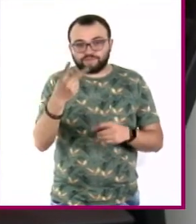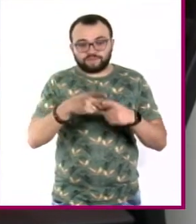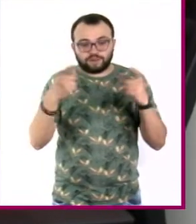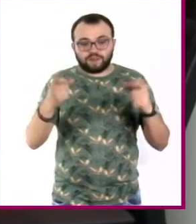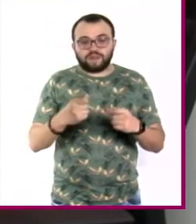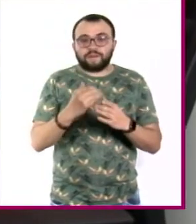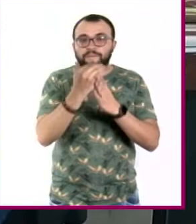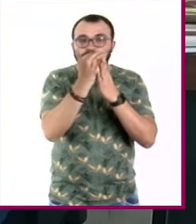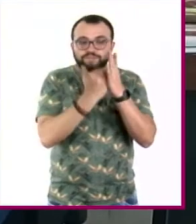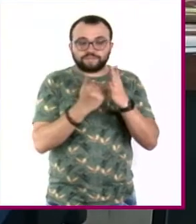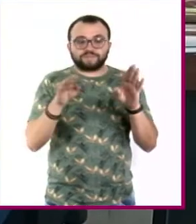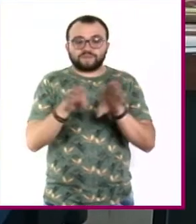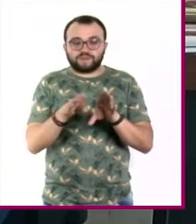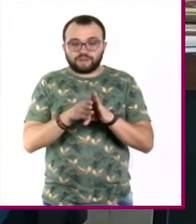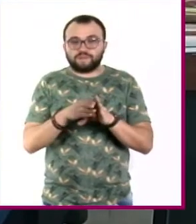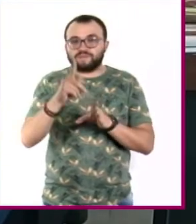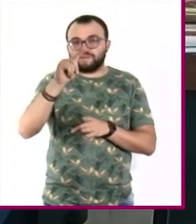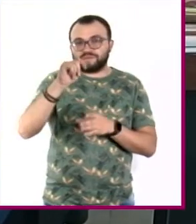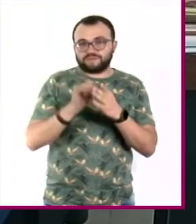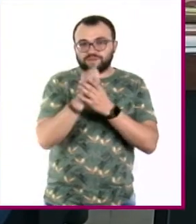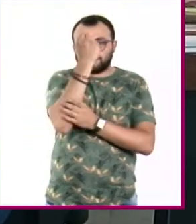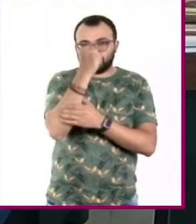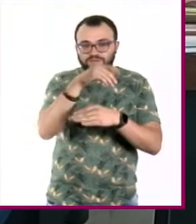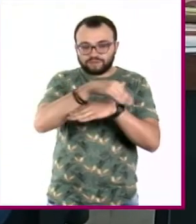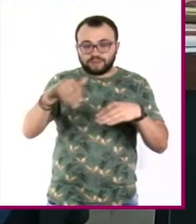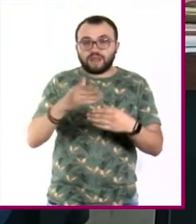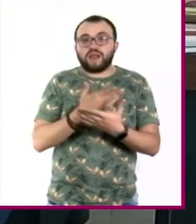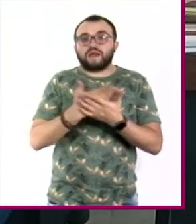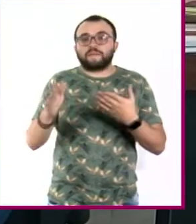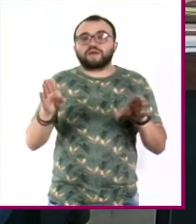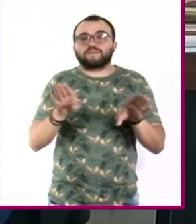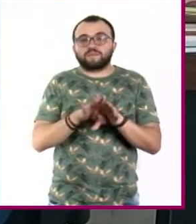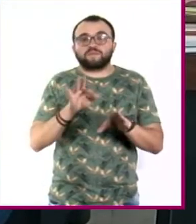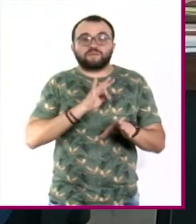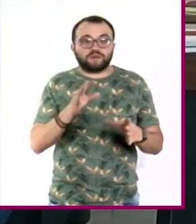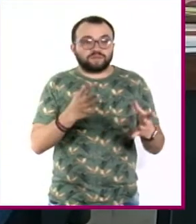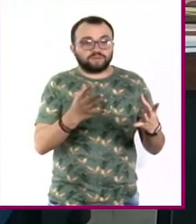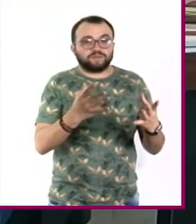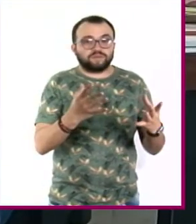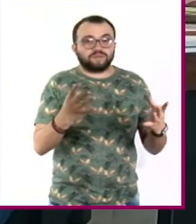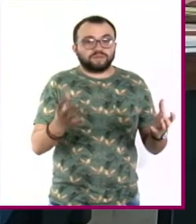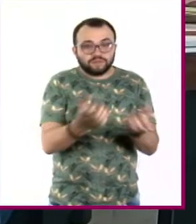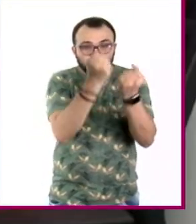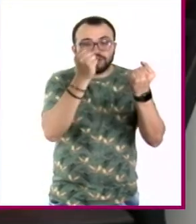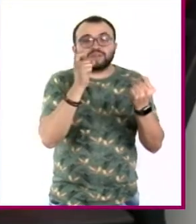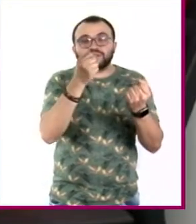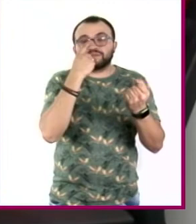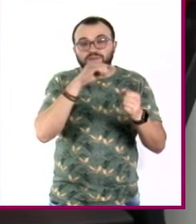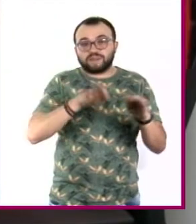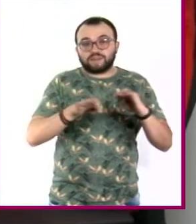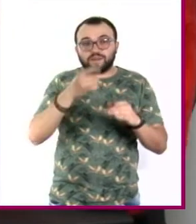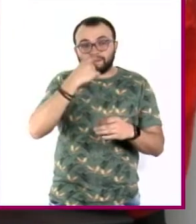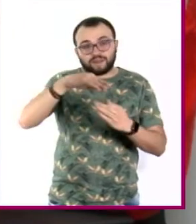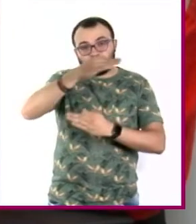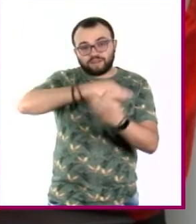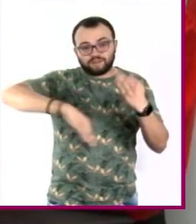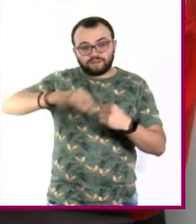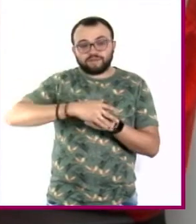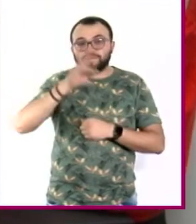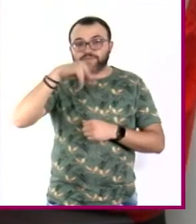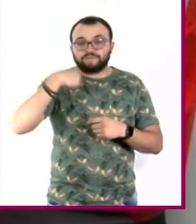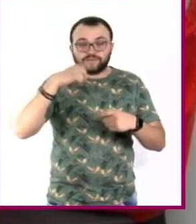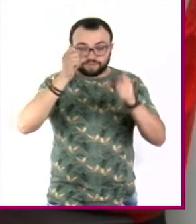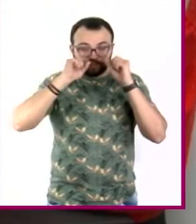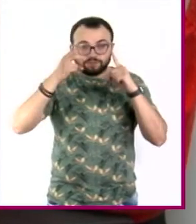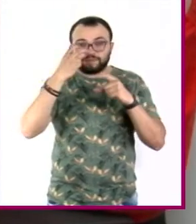la brecha tecnológica en nuestro país y además lograr empleo para todos con el creciente avance tecnológico. A mí me impresionó mucho toda